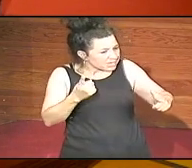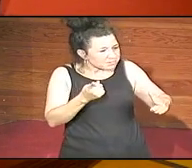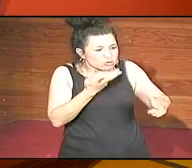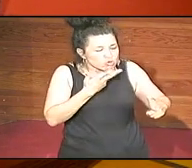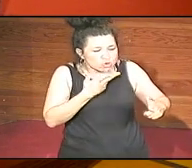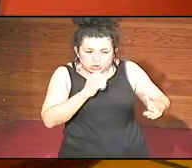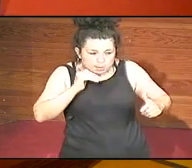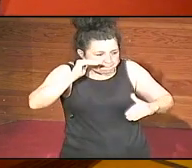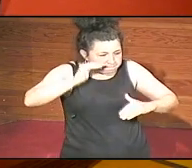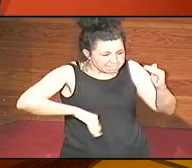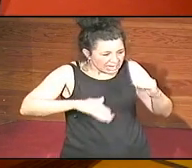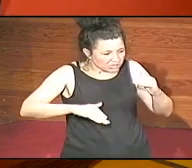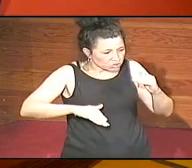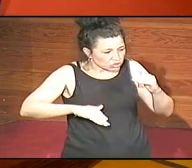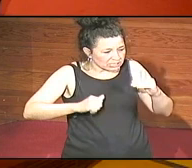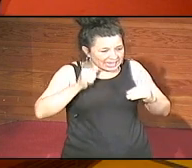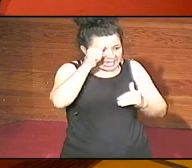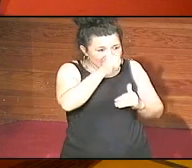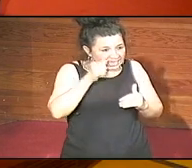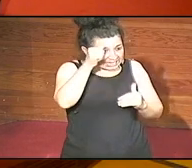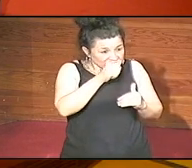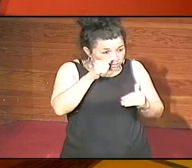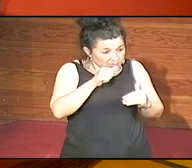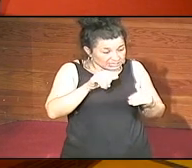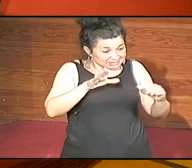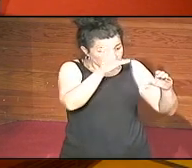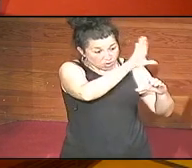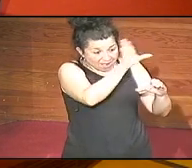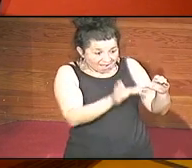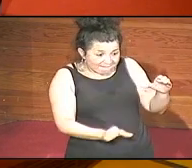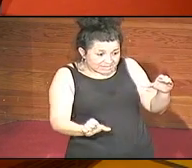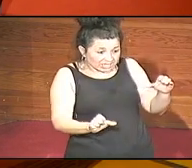de etiopía sobre todo de los países del cuerno de áfrica árabes saudí